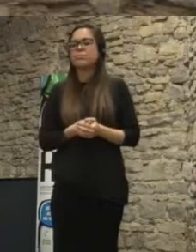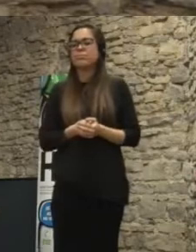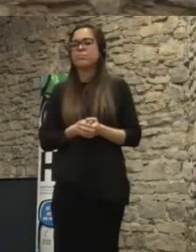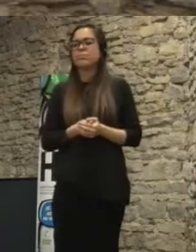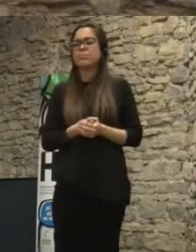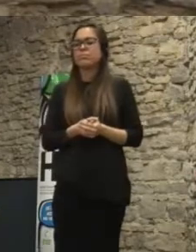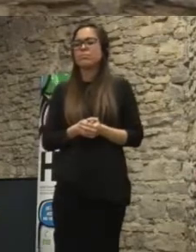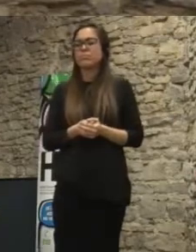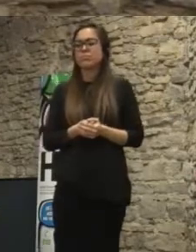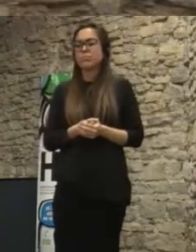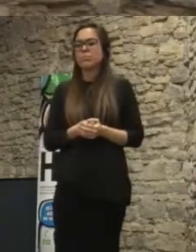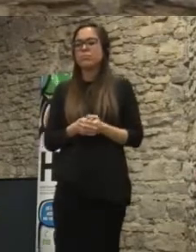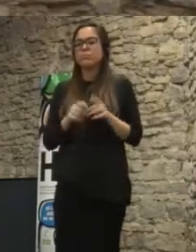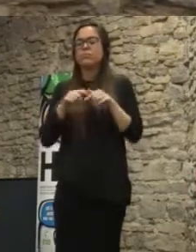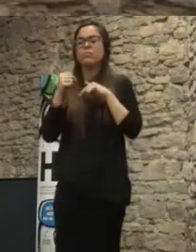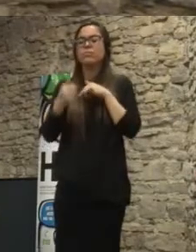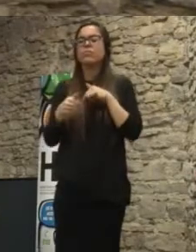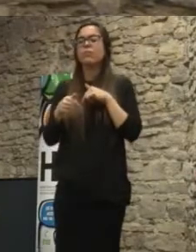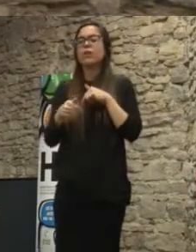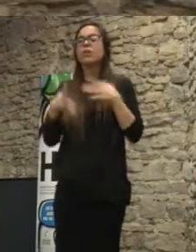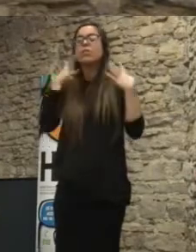seguramente que esta sociedad